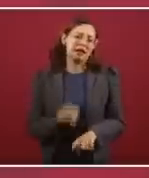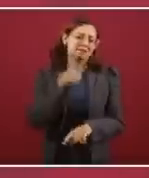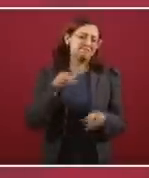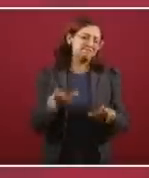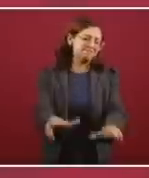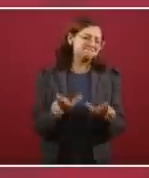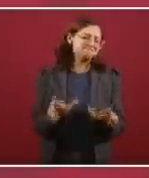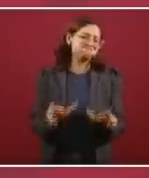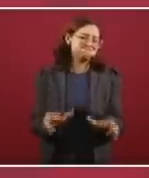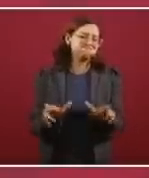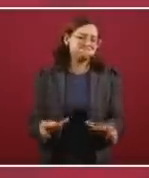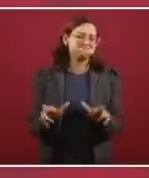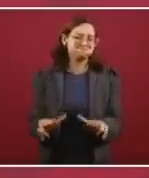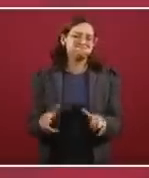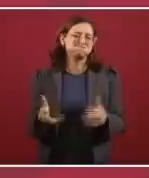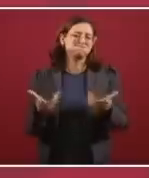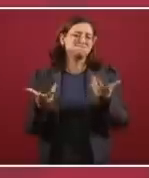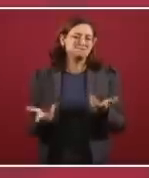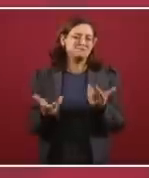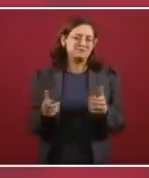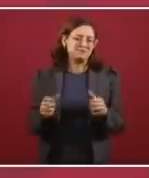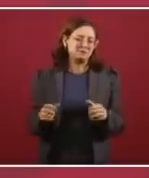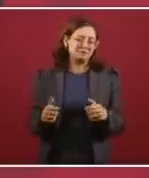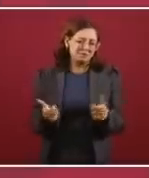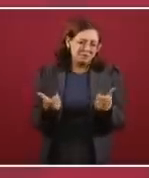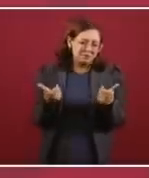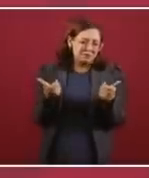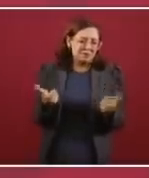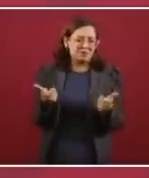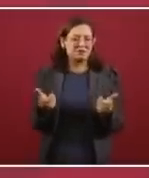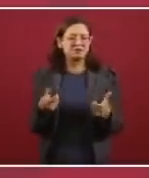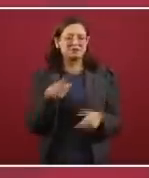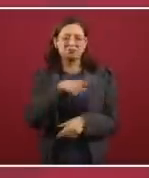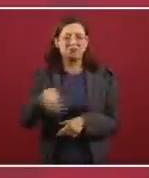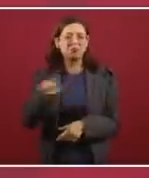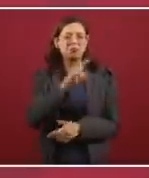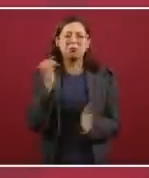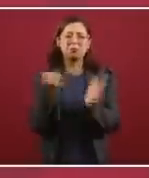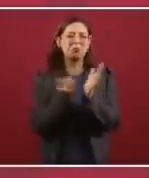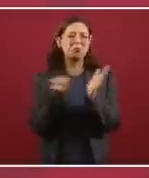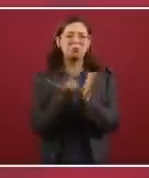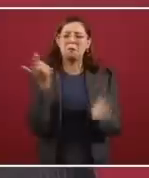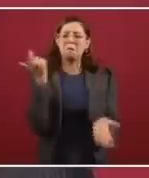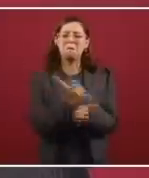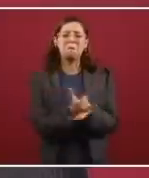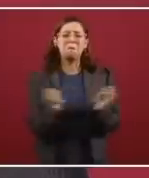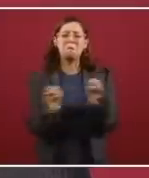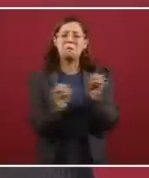meros, los machuchones, no pagaban.